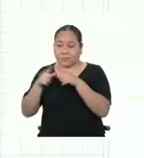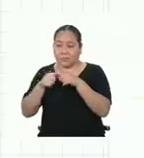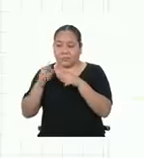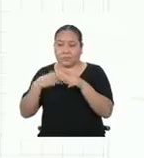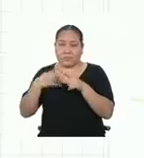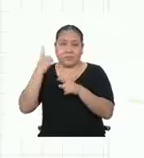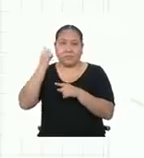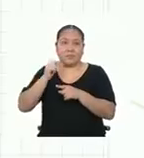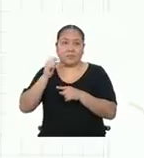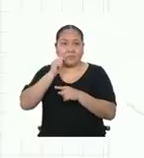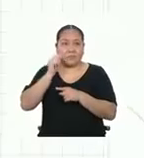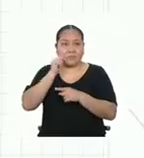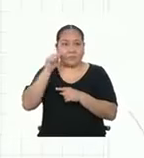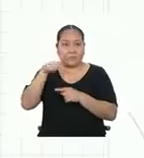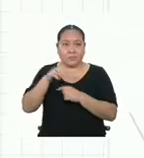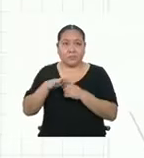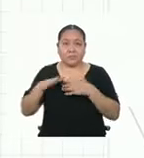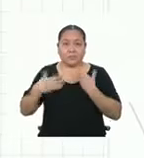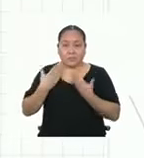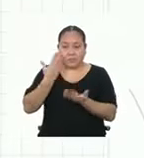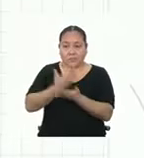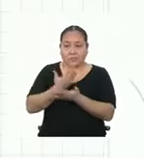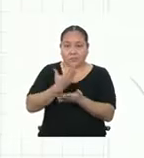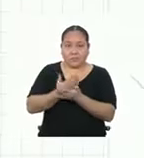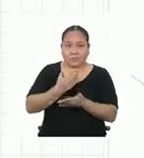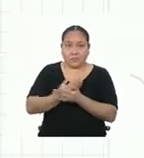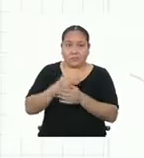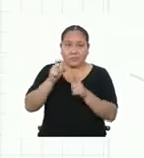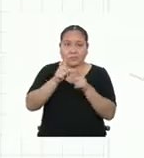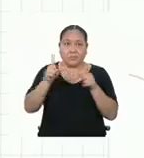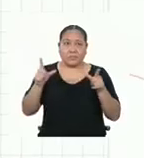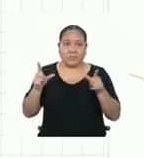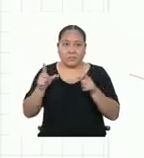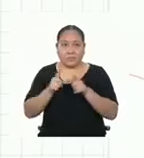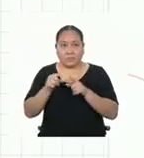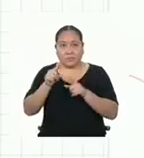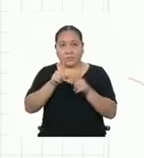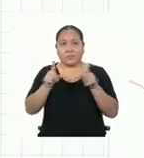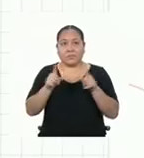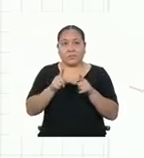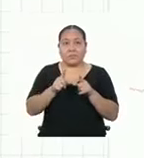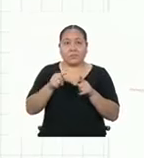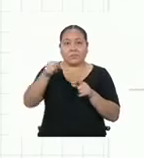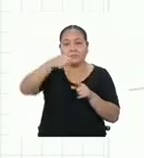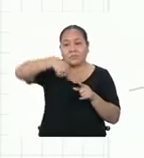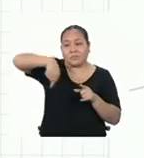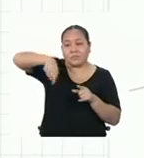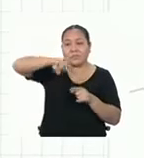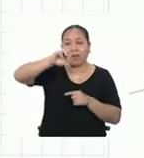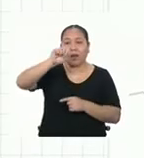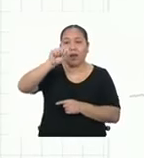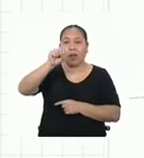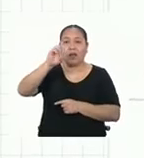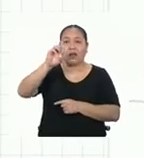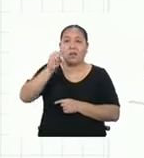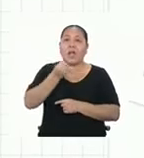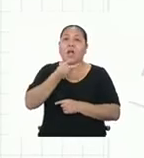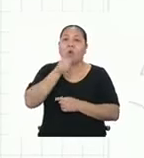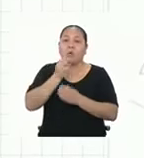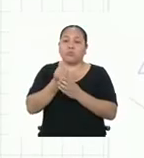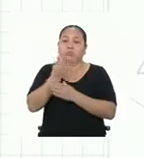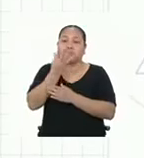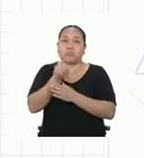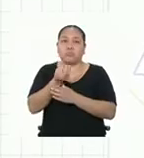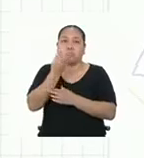mi tía De esta manera, puedo calcular el lugar donde ella debería colocar el aspersor Sí,